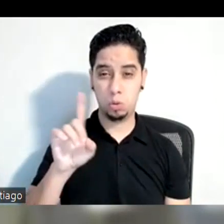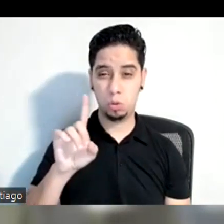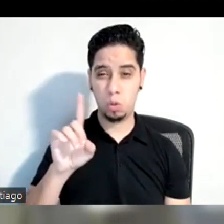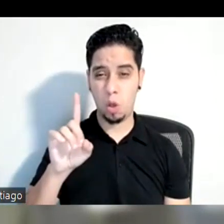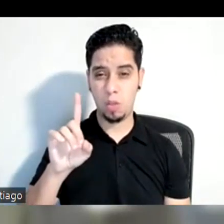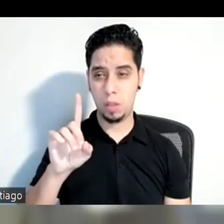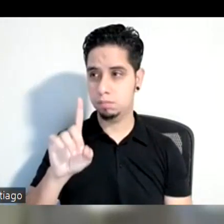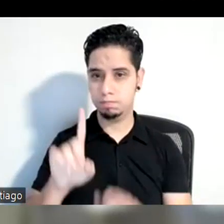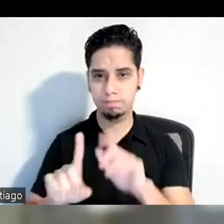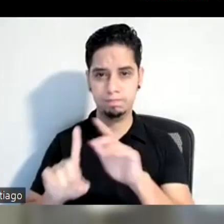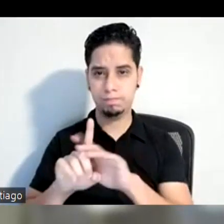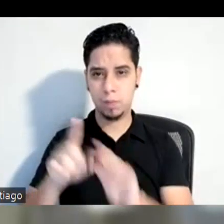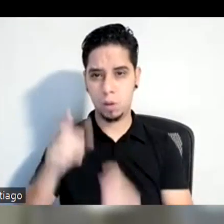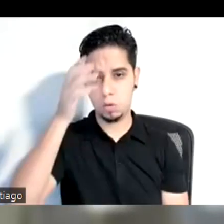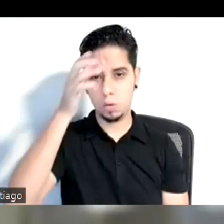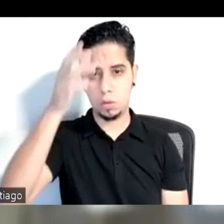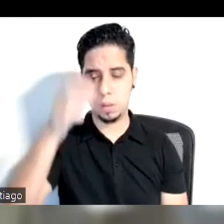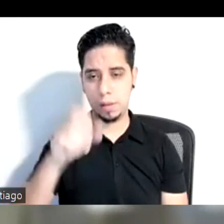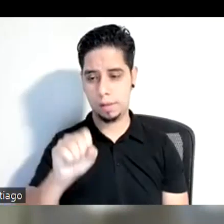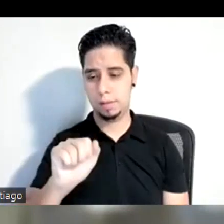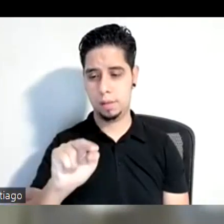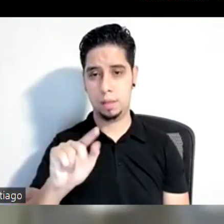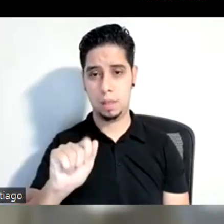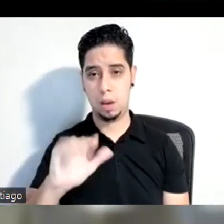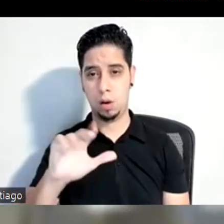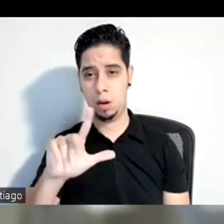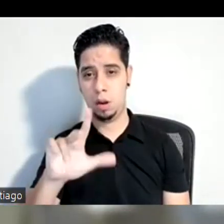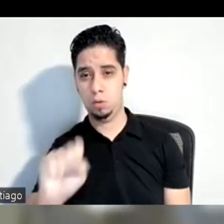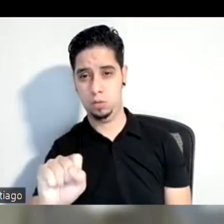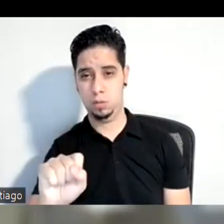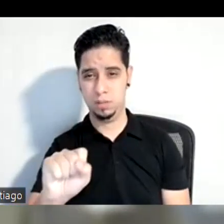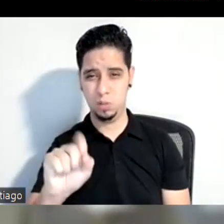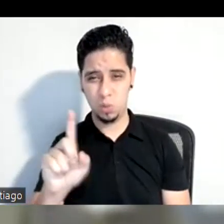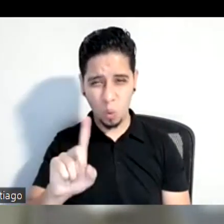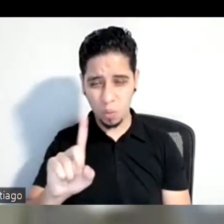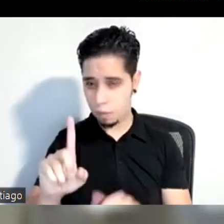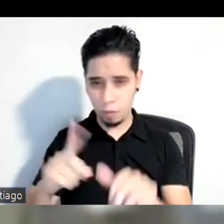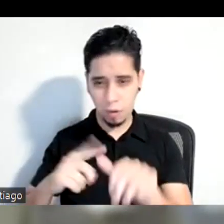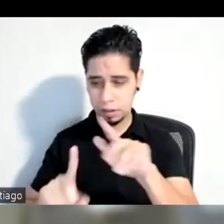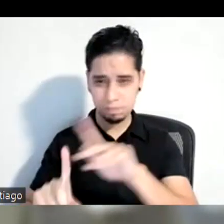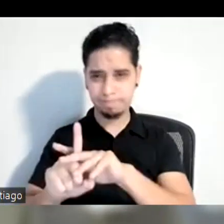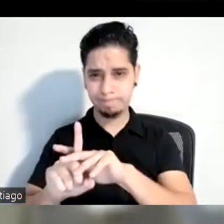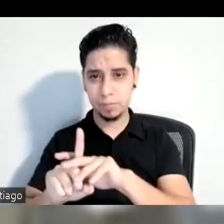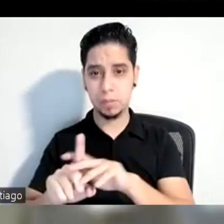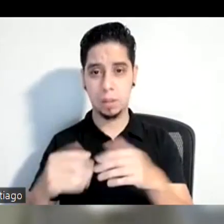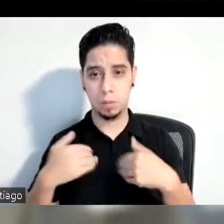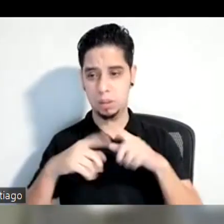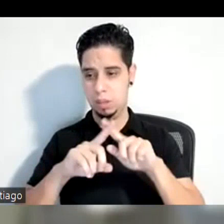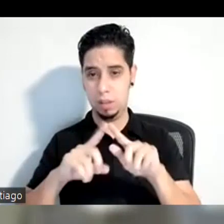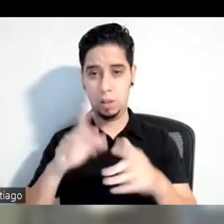Claus? ¿De dónde? Ah, hay varias opciones. La